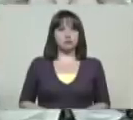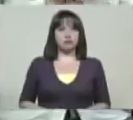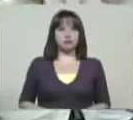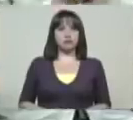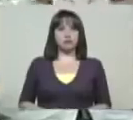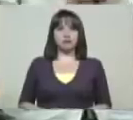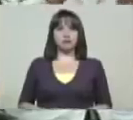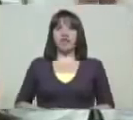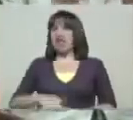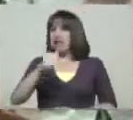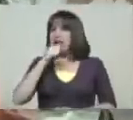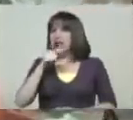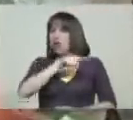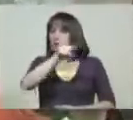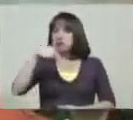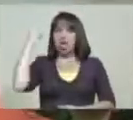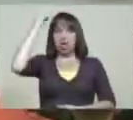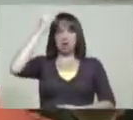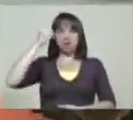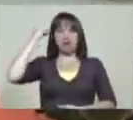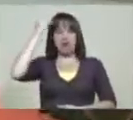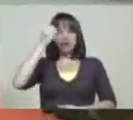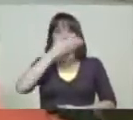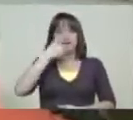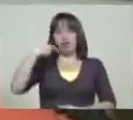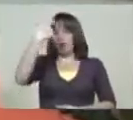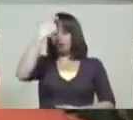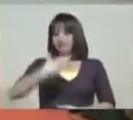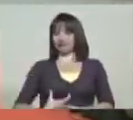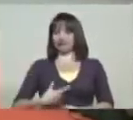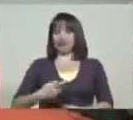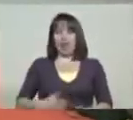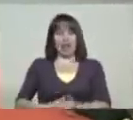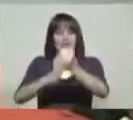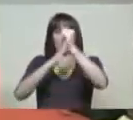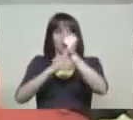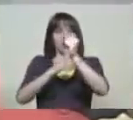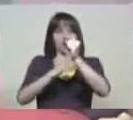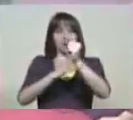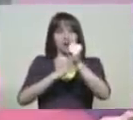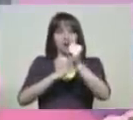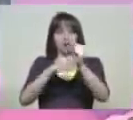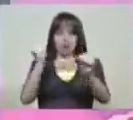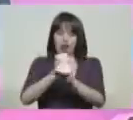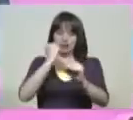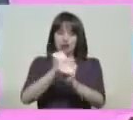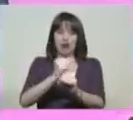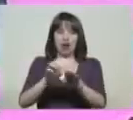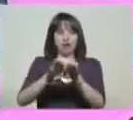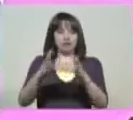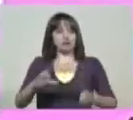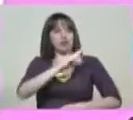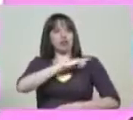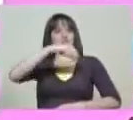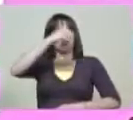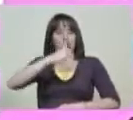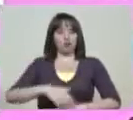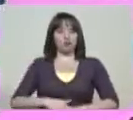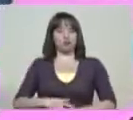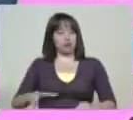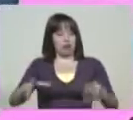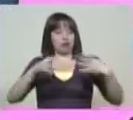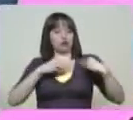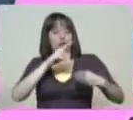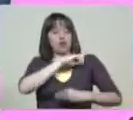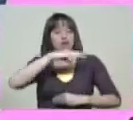De quienes ustedes piensan deben ser los líderes y las lideresas que asuman la